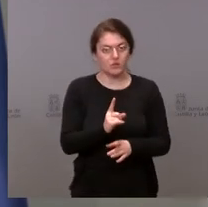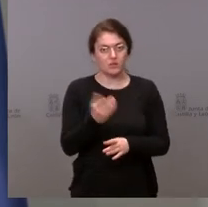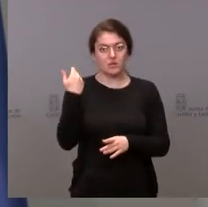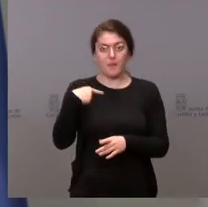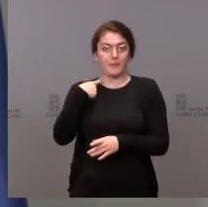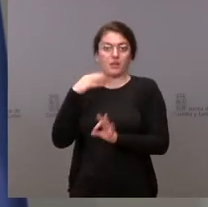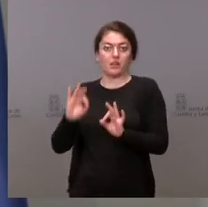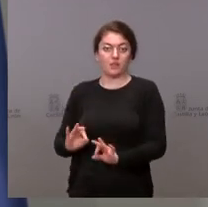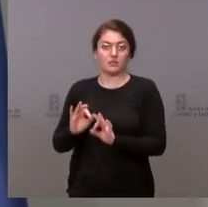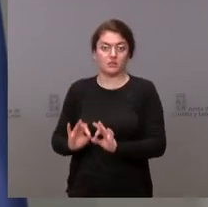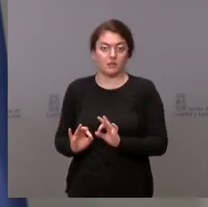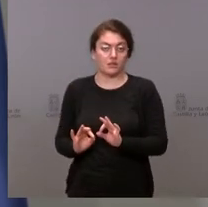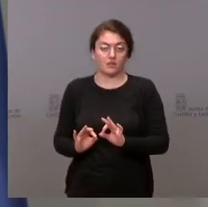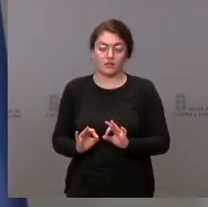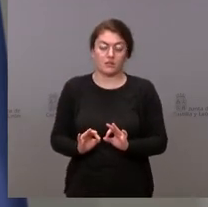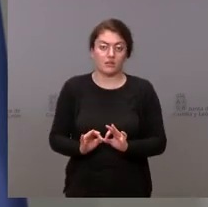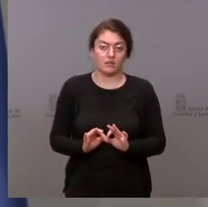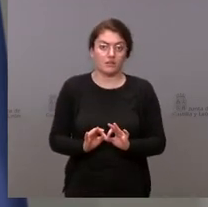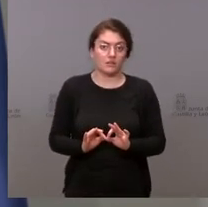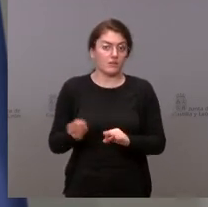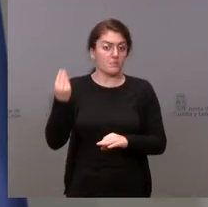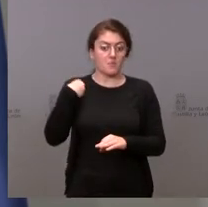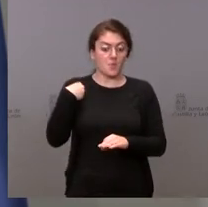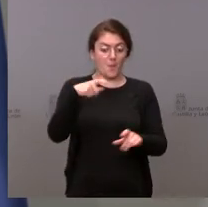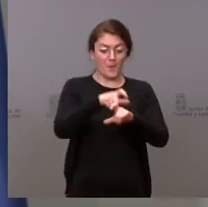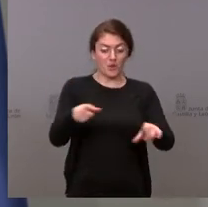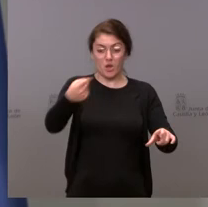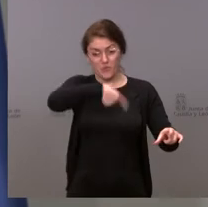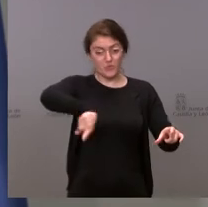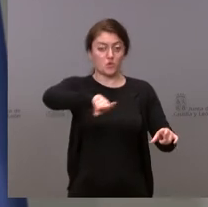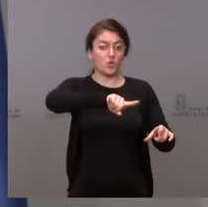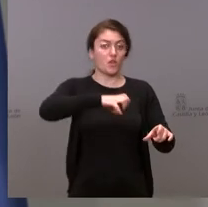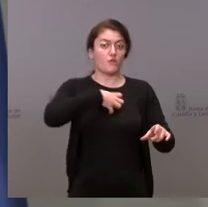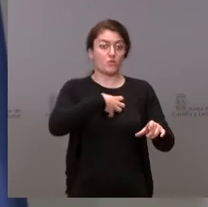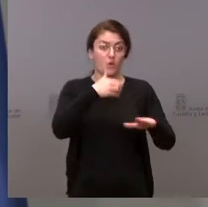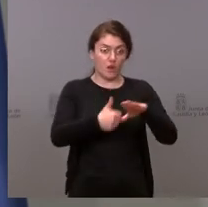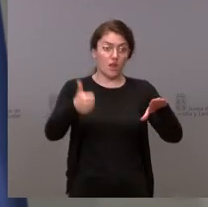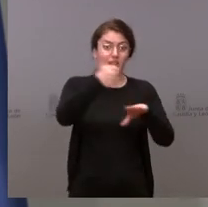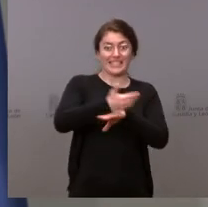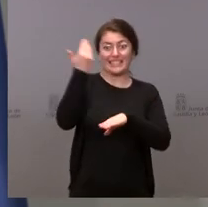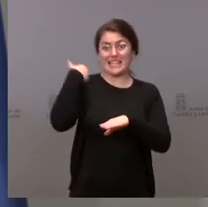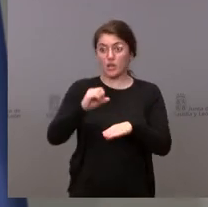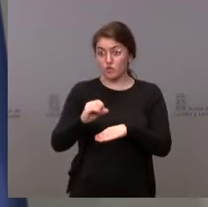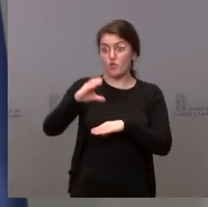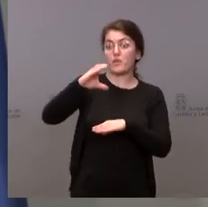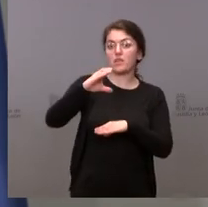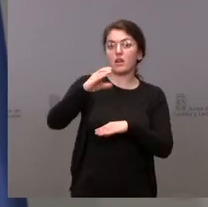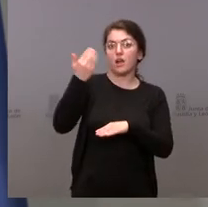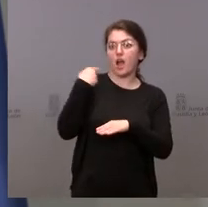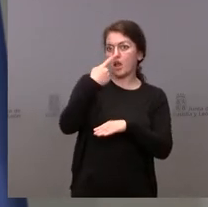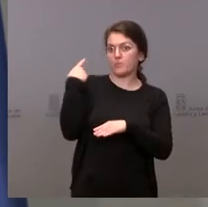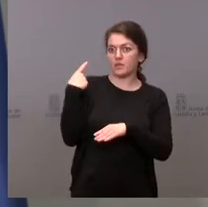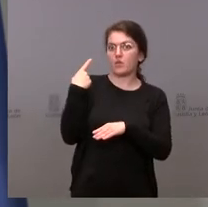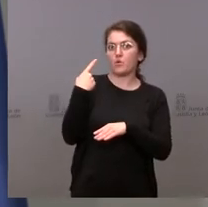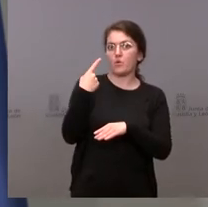y así como todos los empleados públicos salvo los altos cargos tuvieron su vida en el 21 y en el 22 sobre el año 20